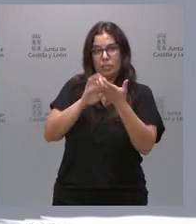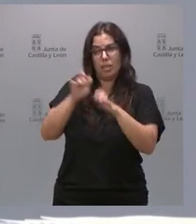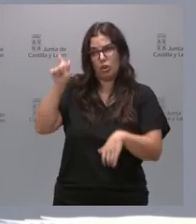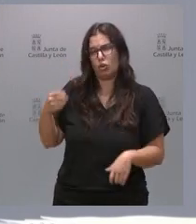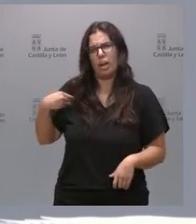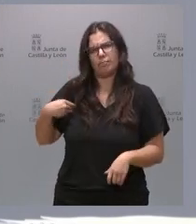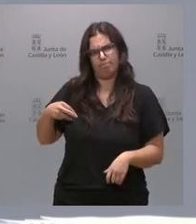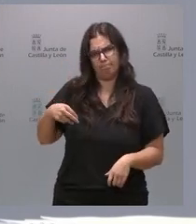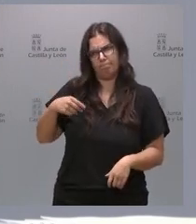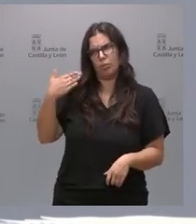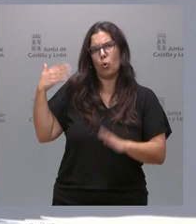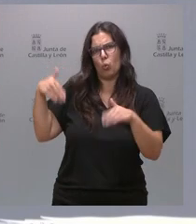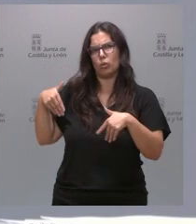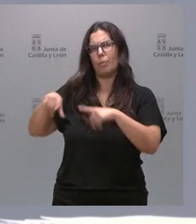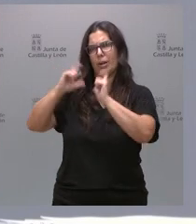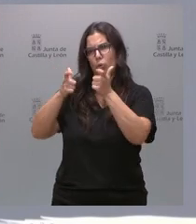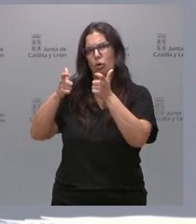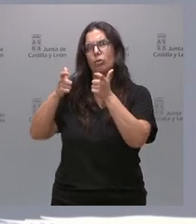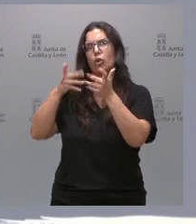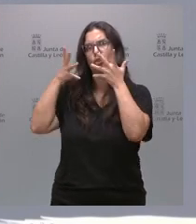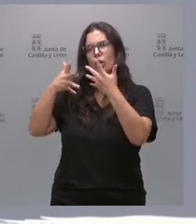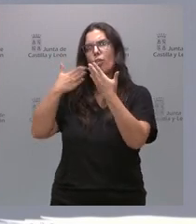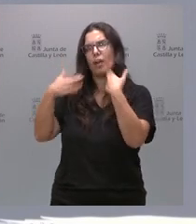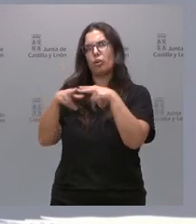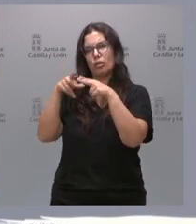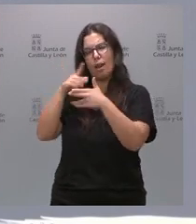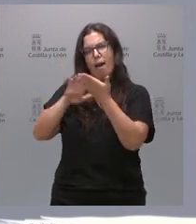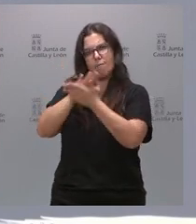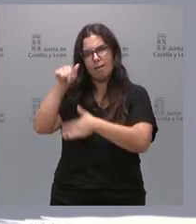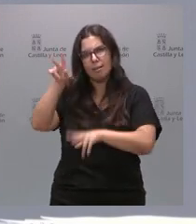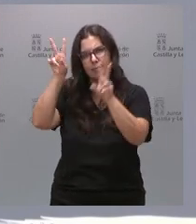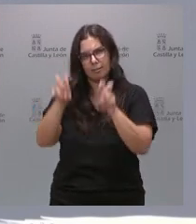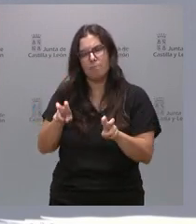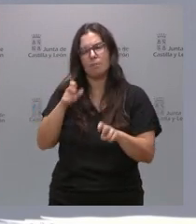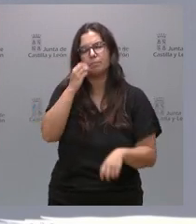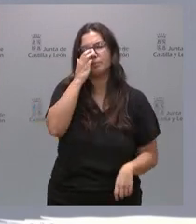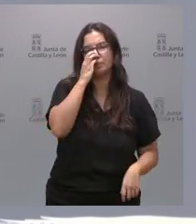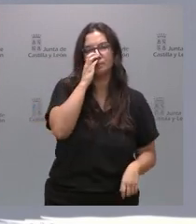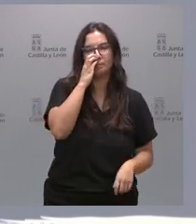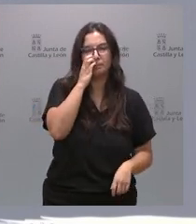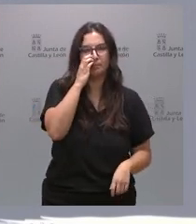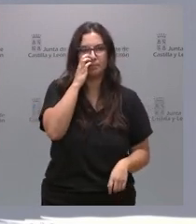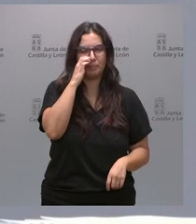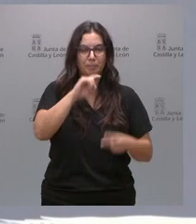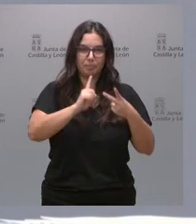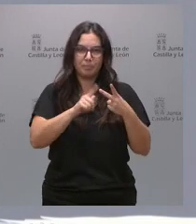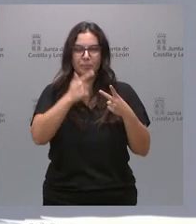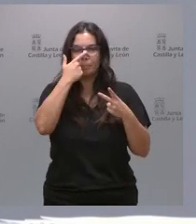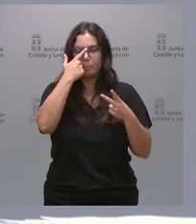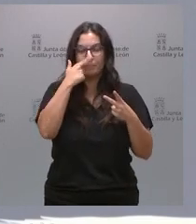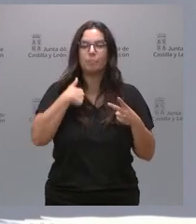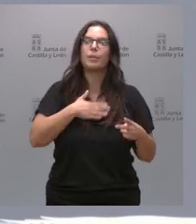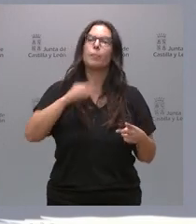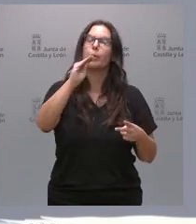mucho en la última reunión del Consejo del diálogo social y esta es la vocación que la que tenemos que trabajar sobre el otro asunto quería